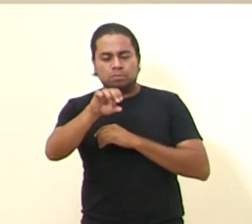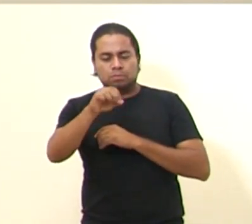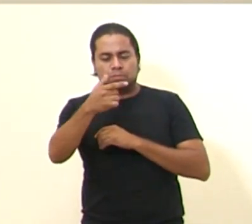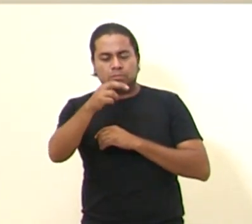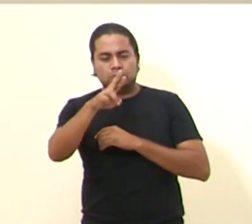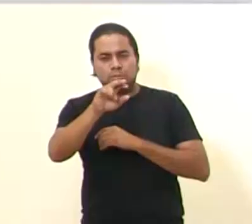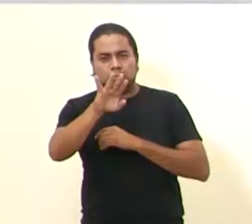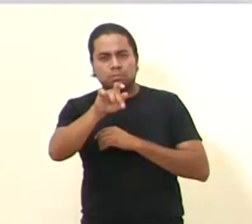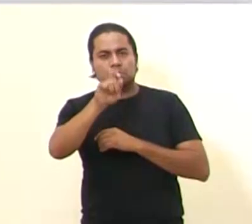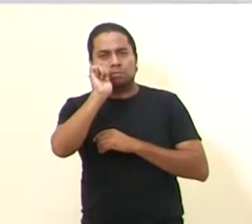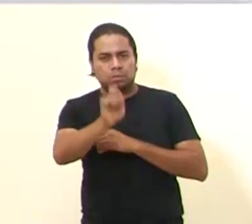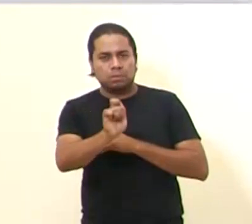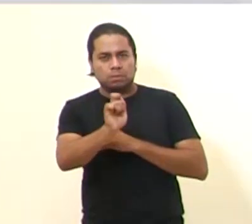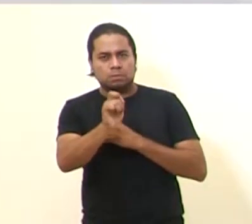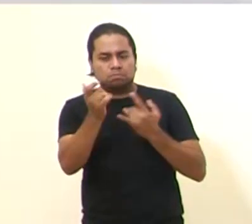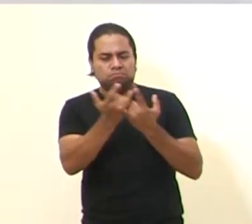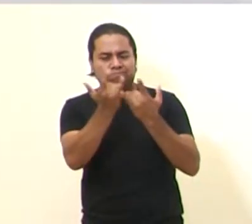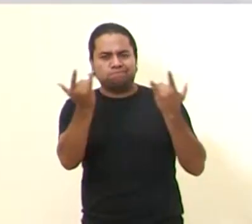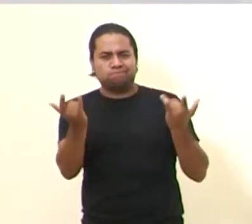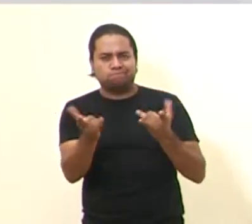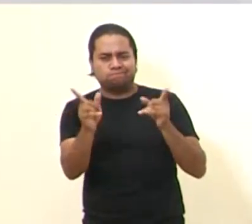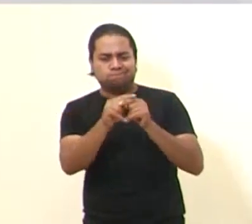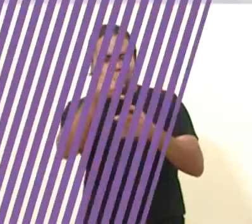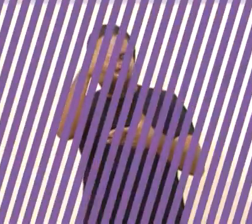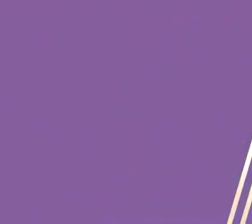estudio profundo acerca de un tema.